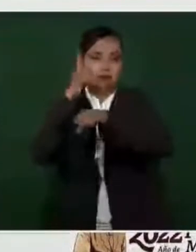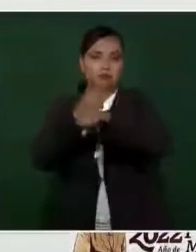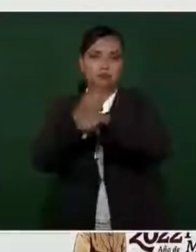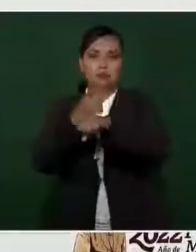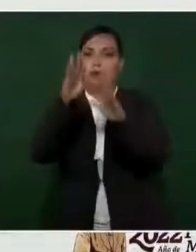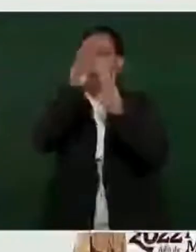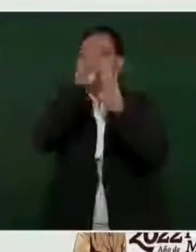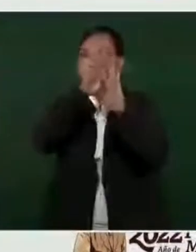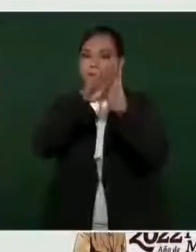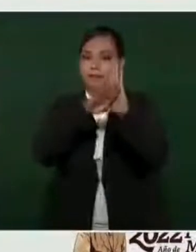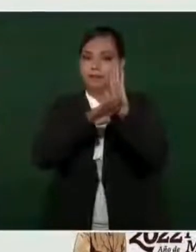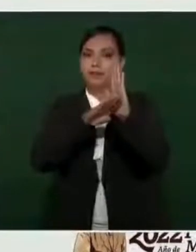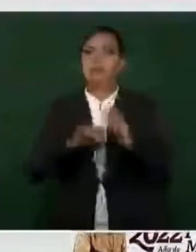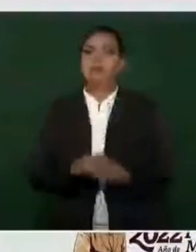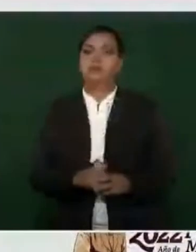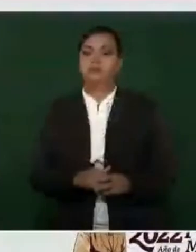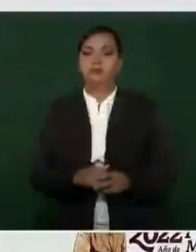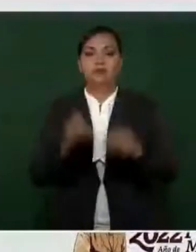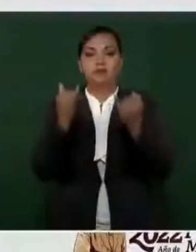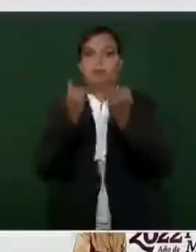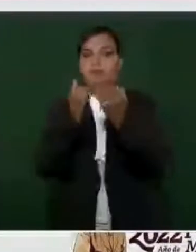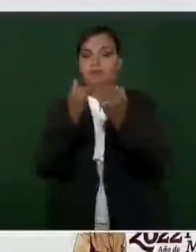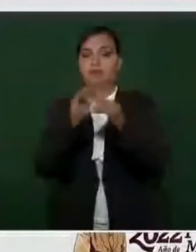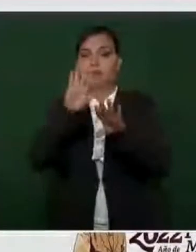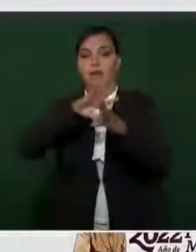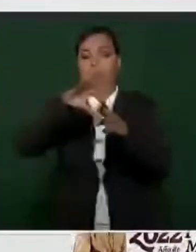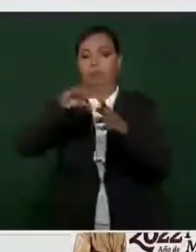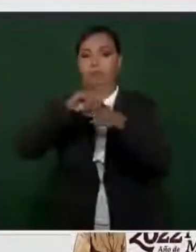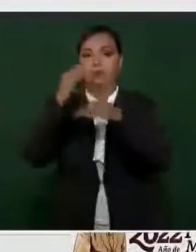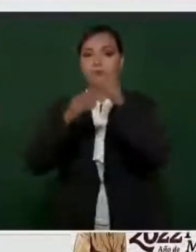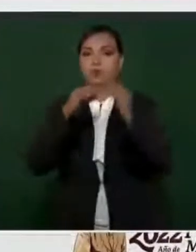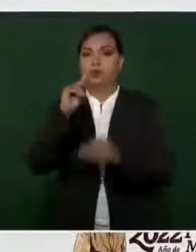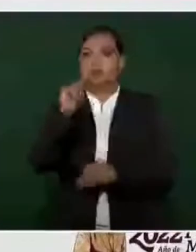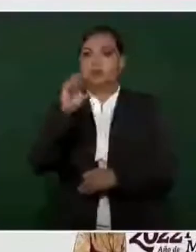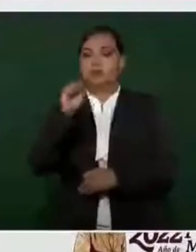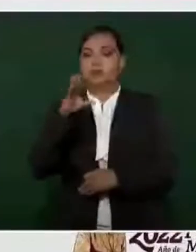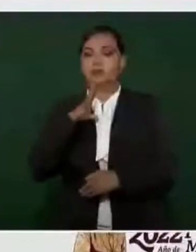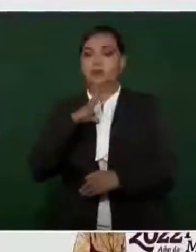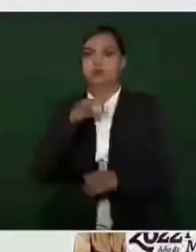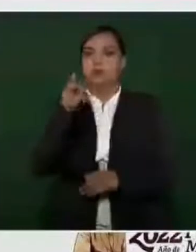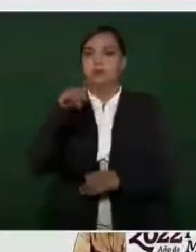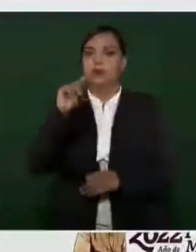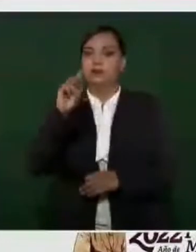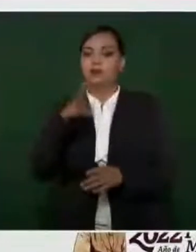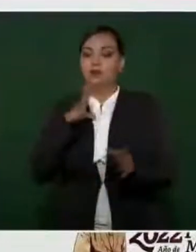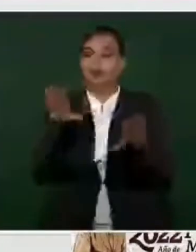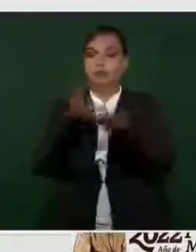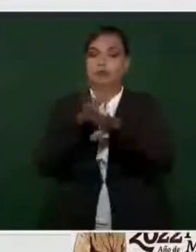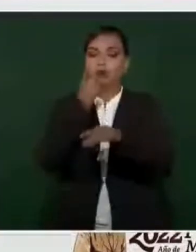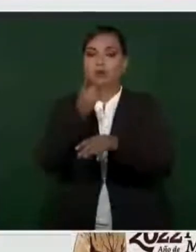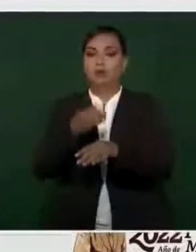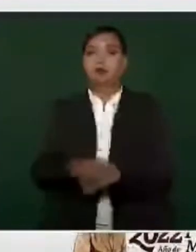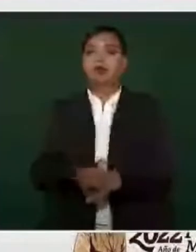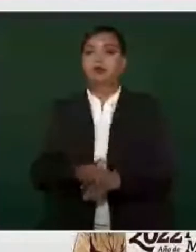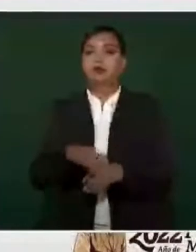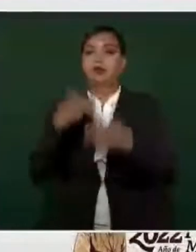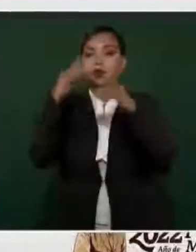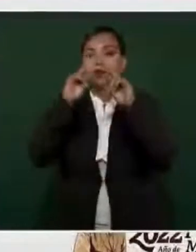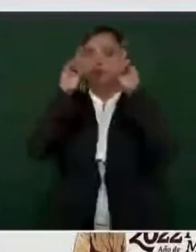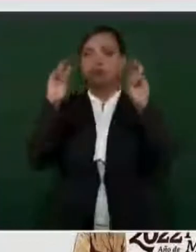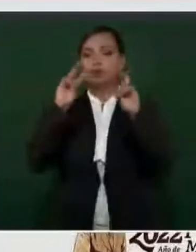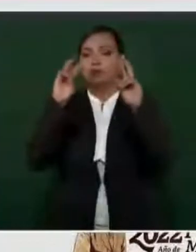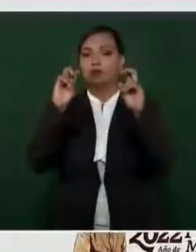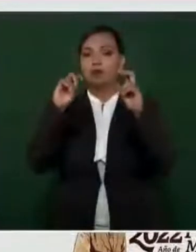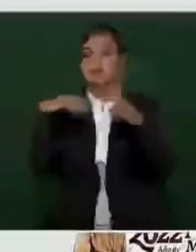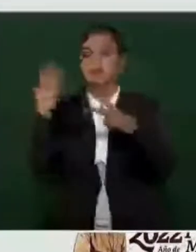tendencia hacia la baja de ya sumados todos estos delitos de impacto. En cuanto a homicidios dolosos por entidad